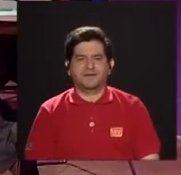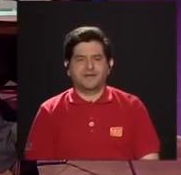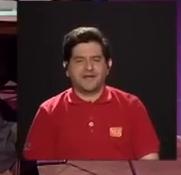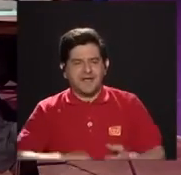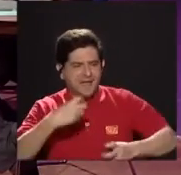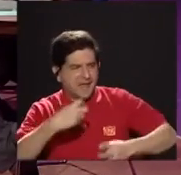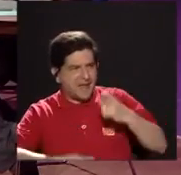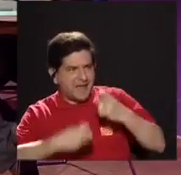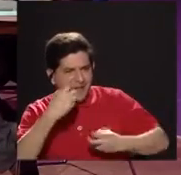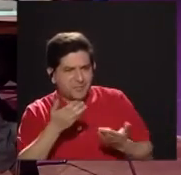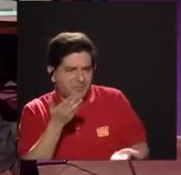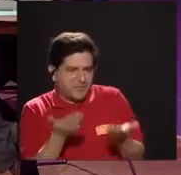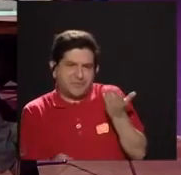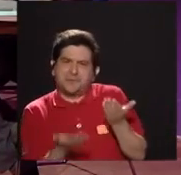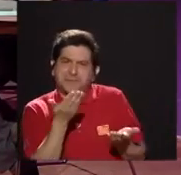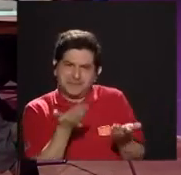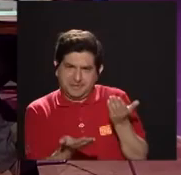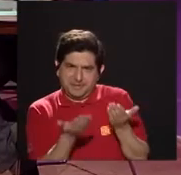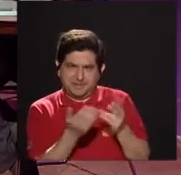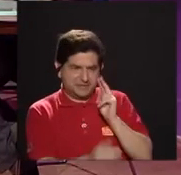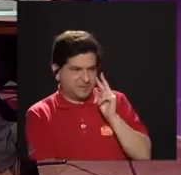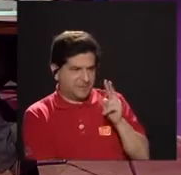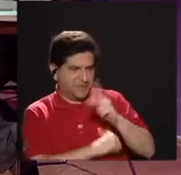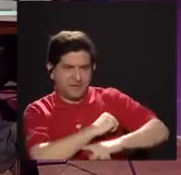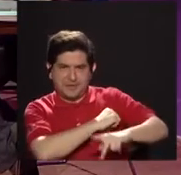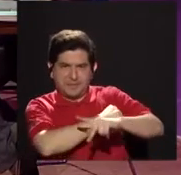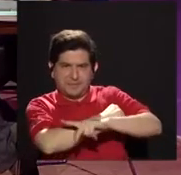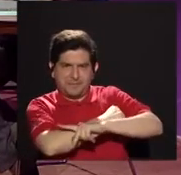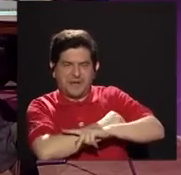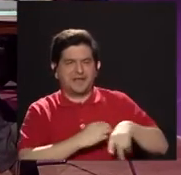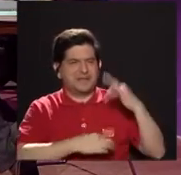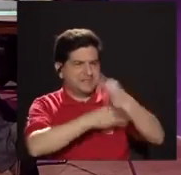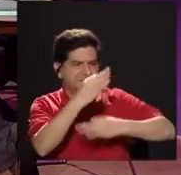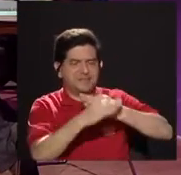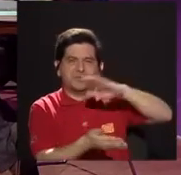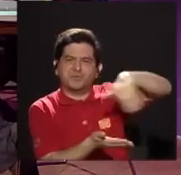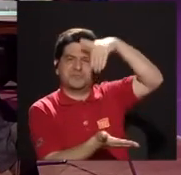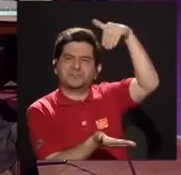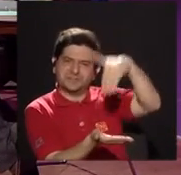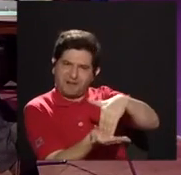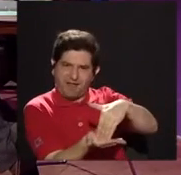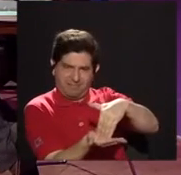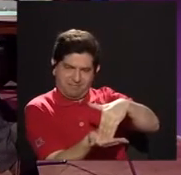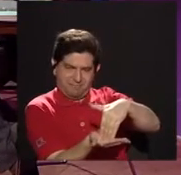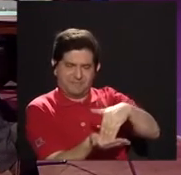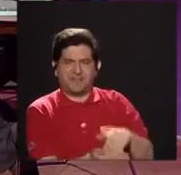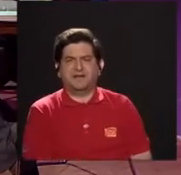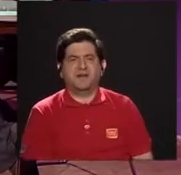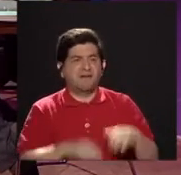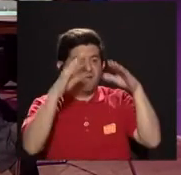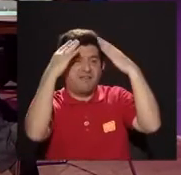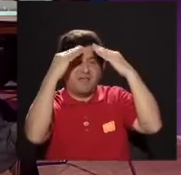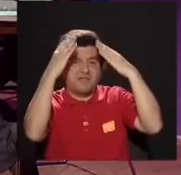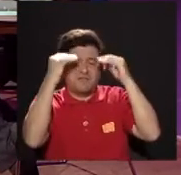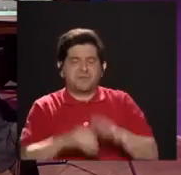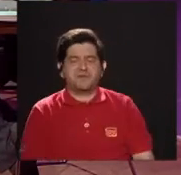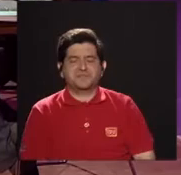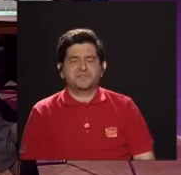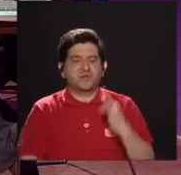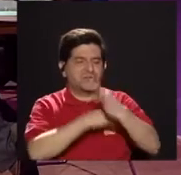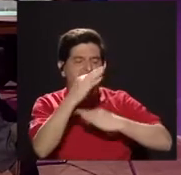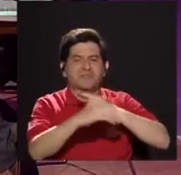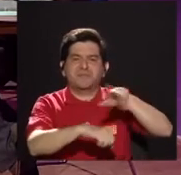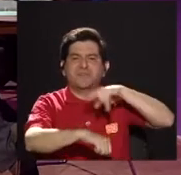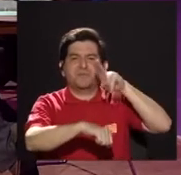creo que, pues, es que vivimos en un país que es muy centralista, entonces nos informamos por medios nacionales,